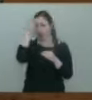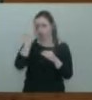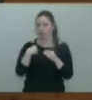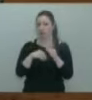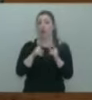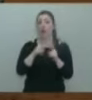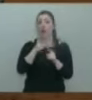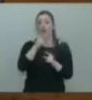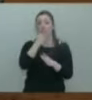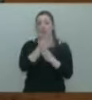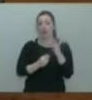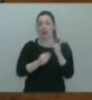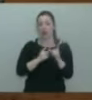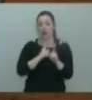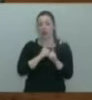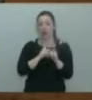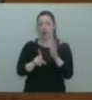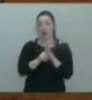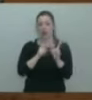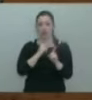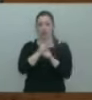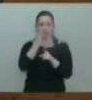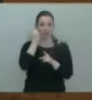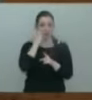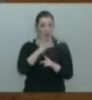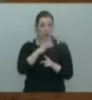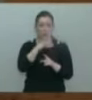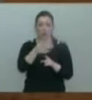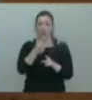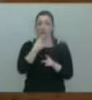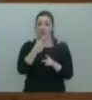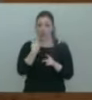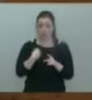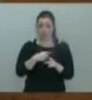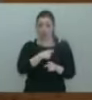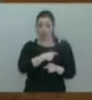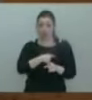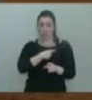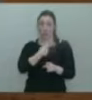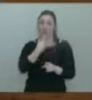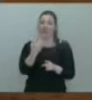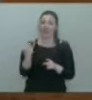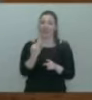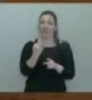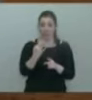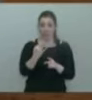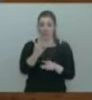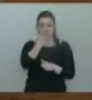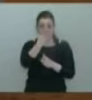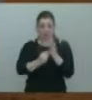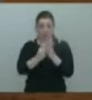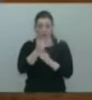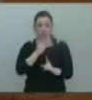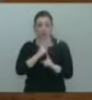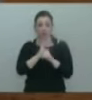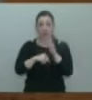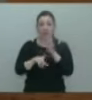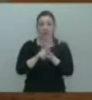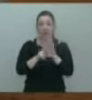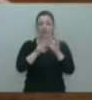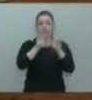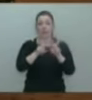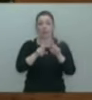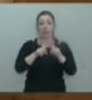discusión incluso con el síndico mayor. Decía el síndico mayor en la comisión que las irregularidades en términos de auditoría